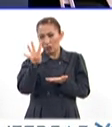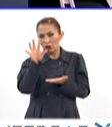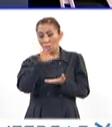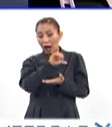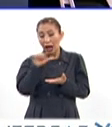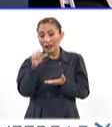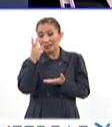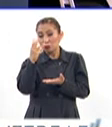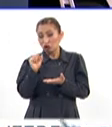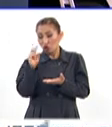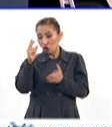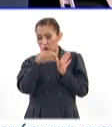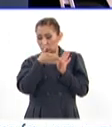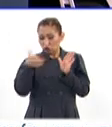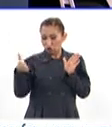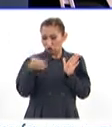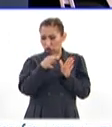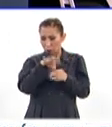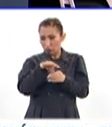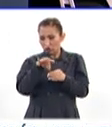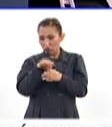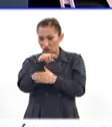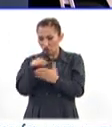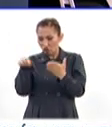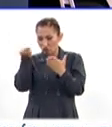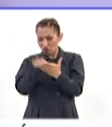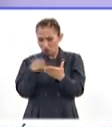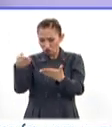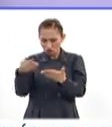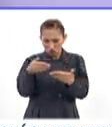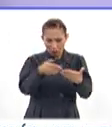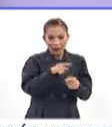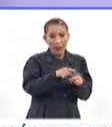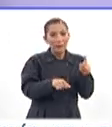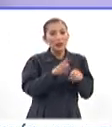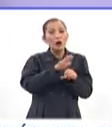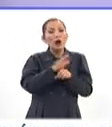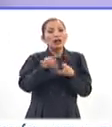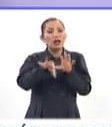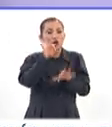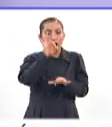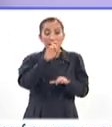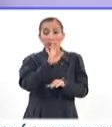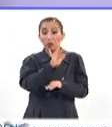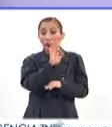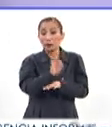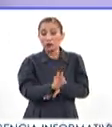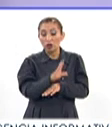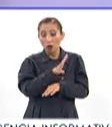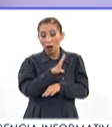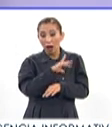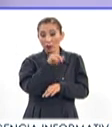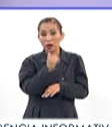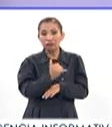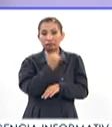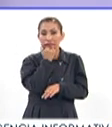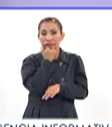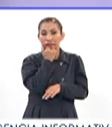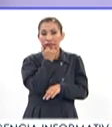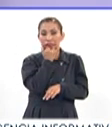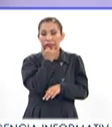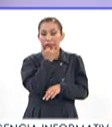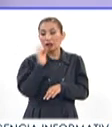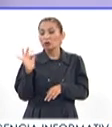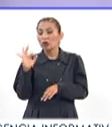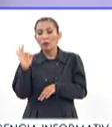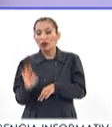2.4 al 3.2 más o menos, que fue la votación nula que se recibió dependiendo del tipo de elección, encontramos un 50% que fue por error